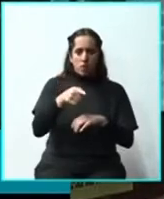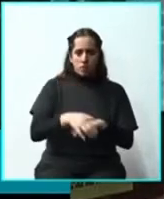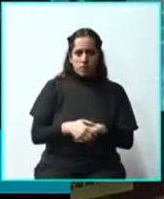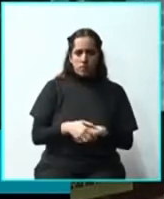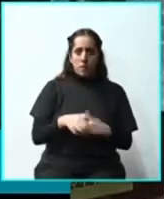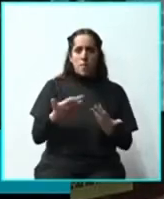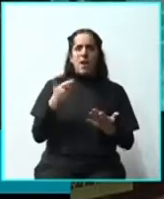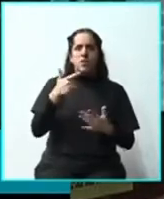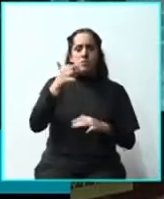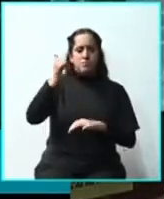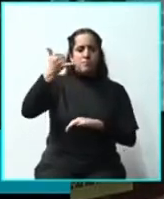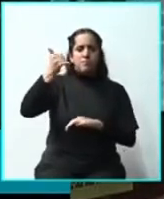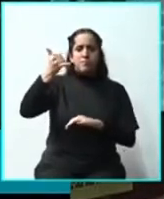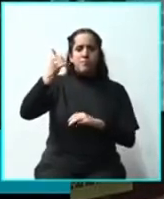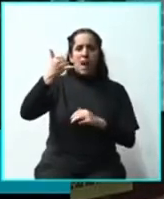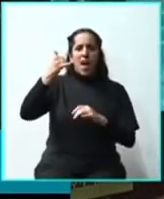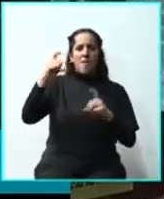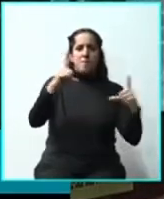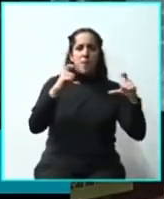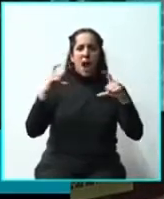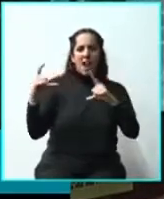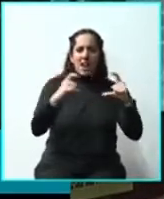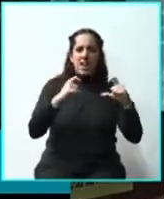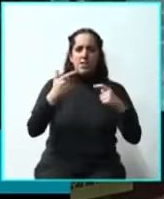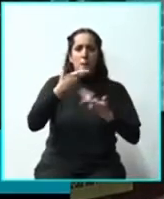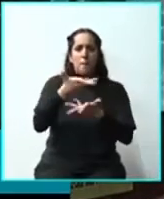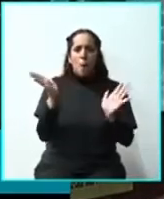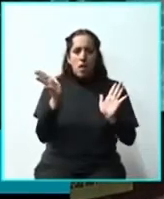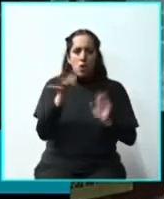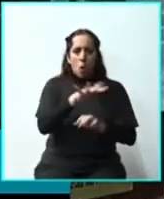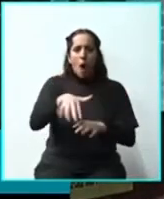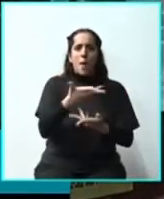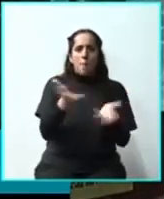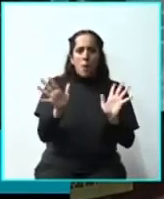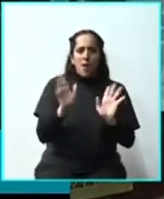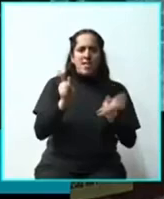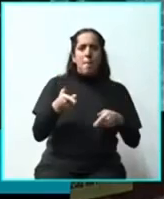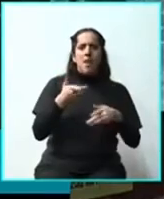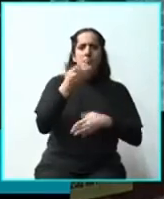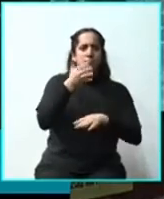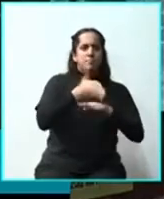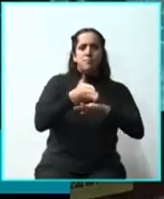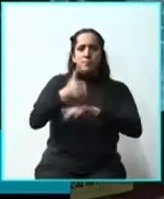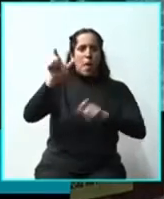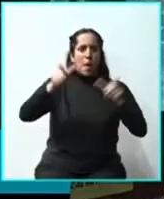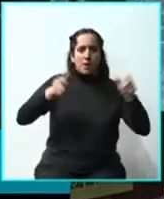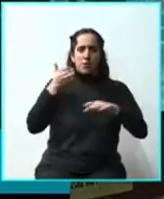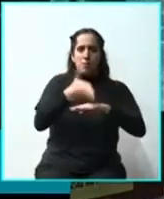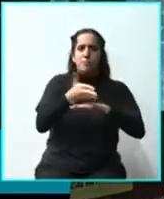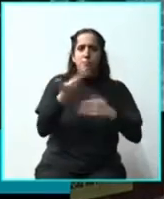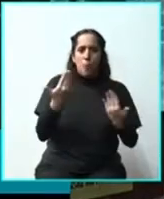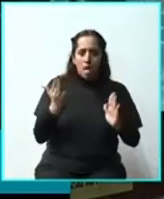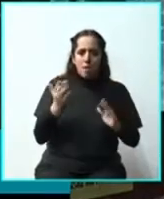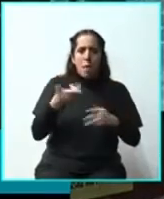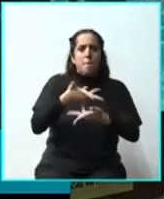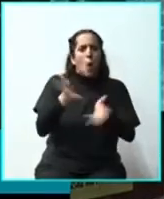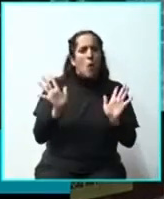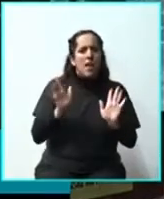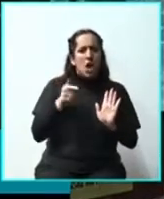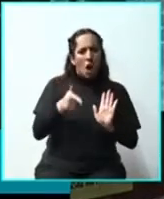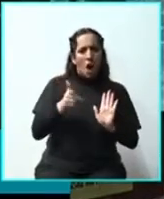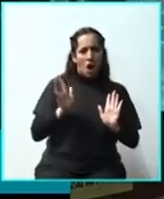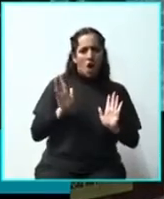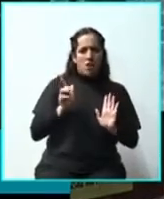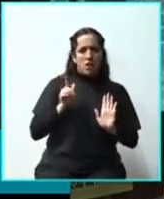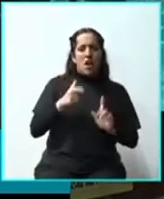a captar y grabar imágenes en lugares públicos y de acceso público. Y recalco que sea público, porque estamos